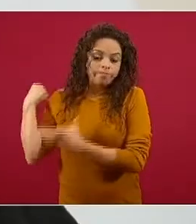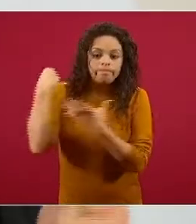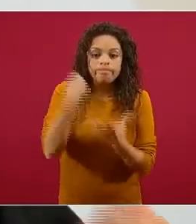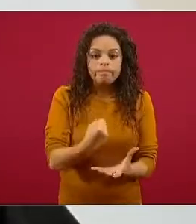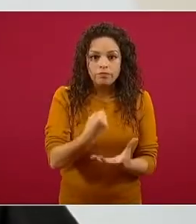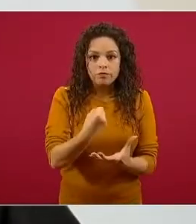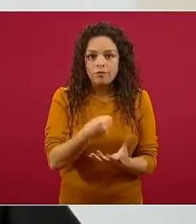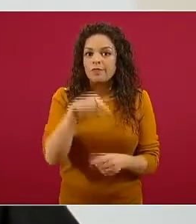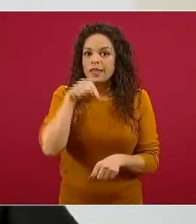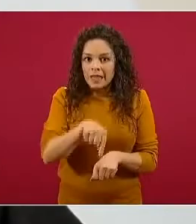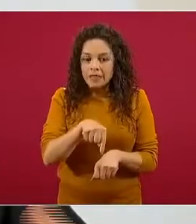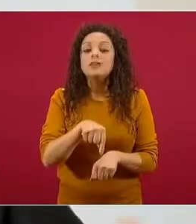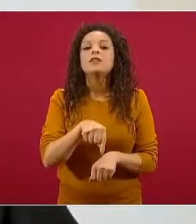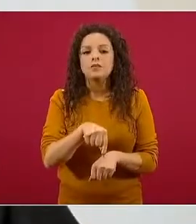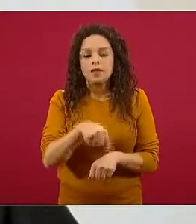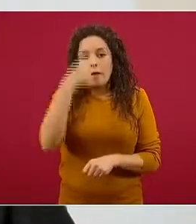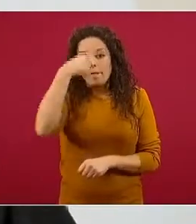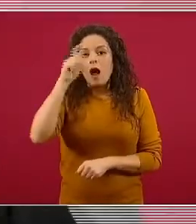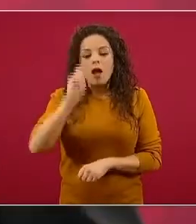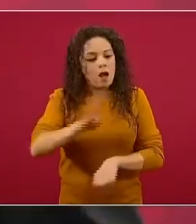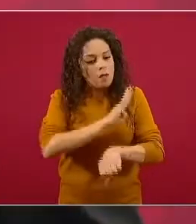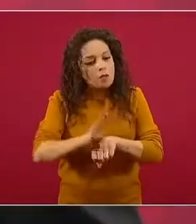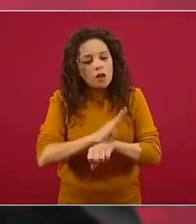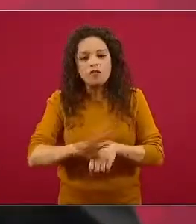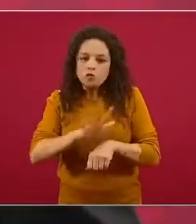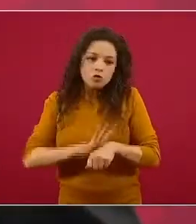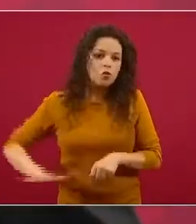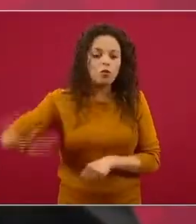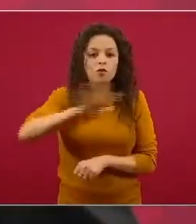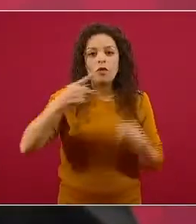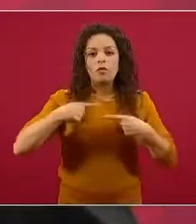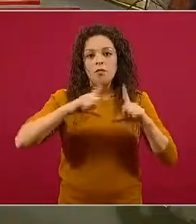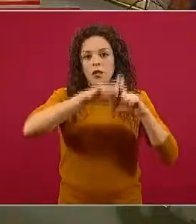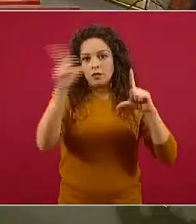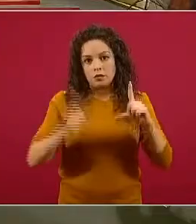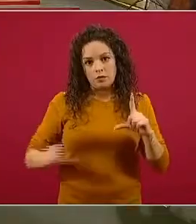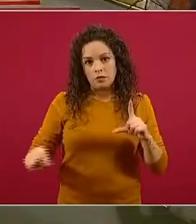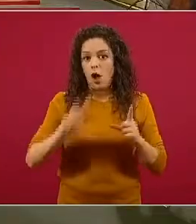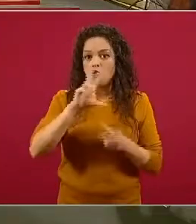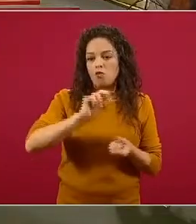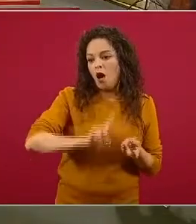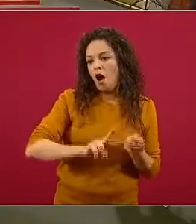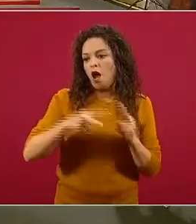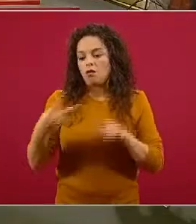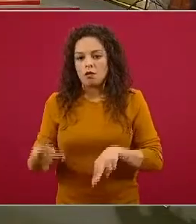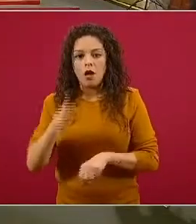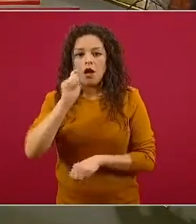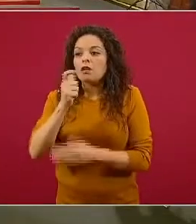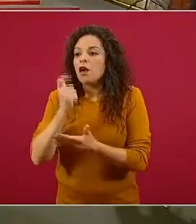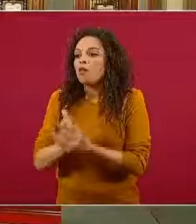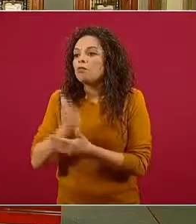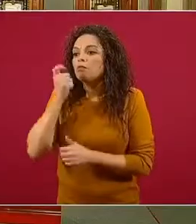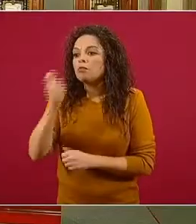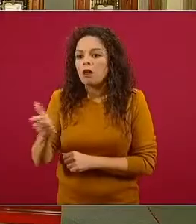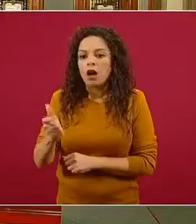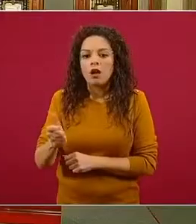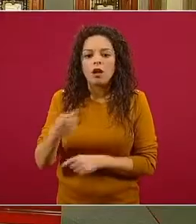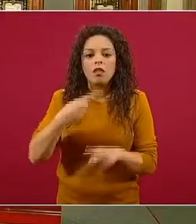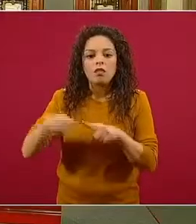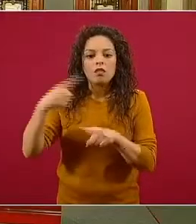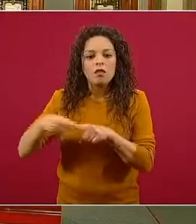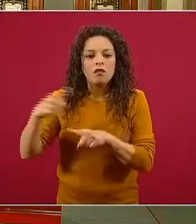ser canalizados para beneficio de la población y no para subsidiar eventos que de por sí